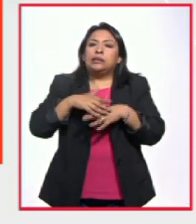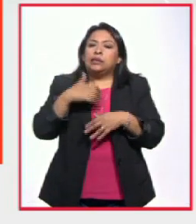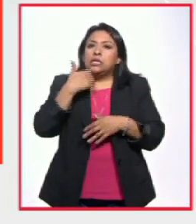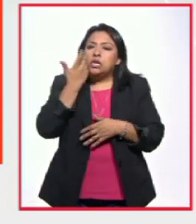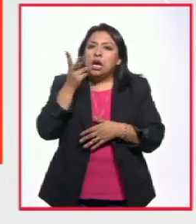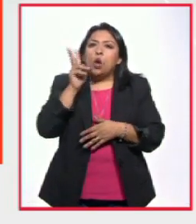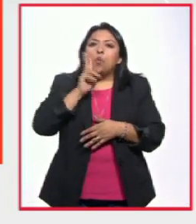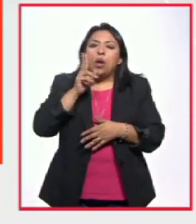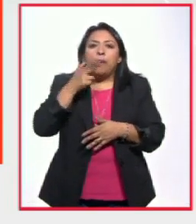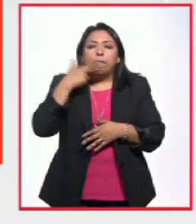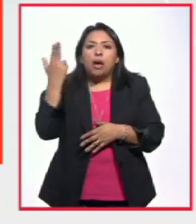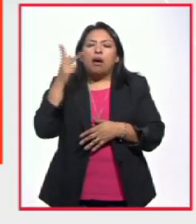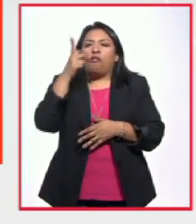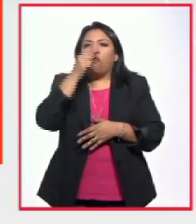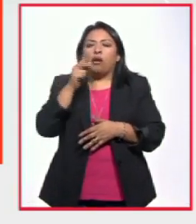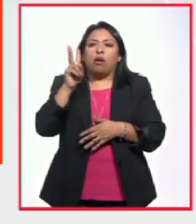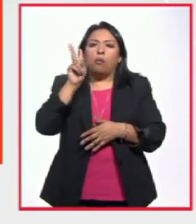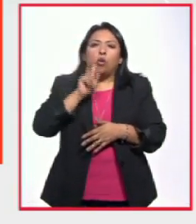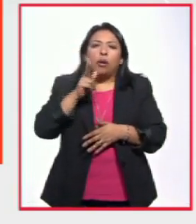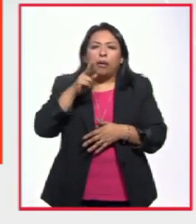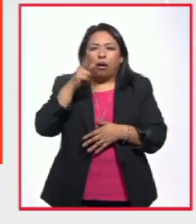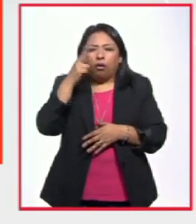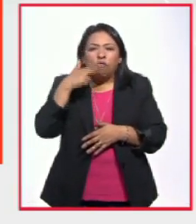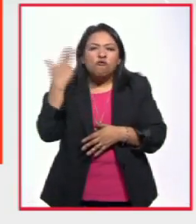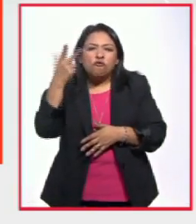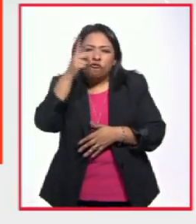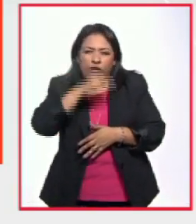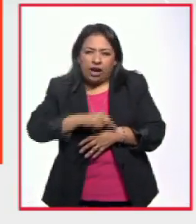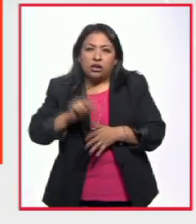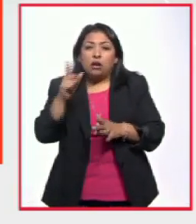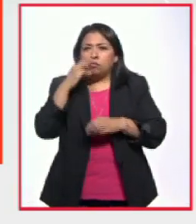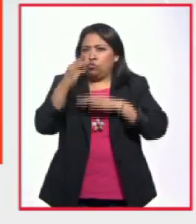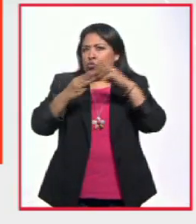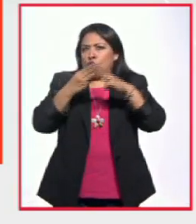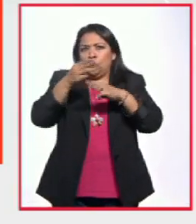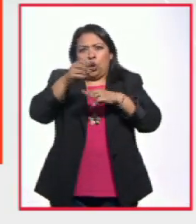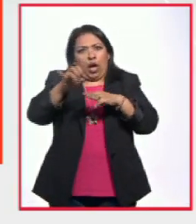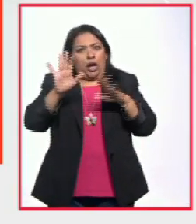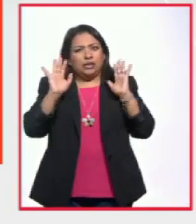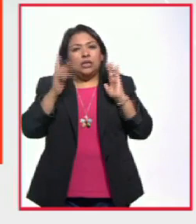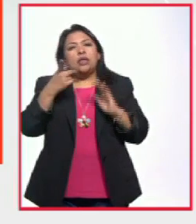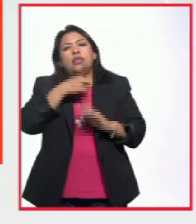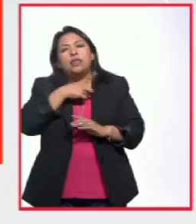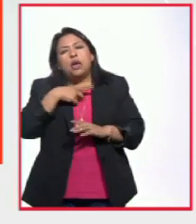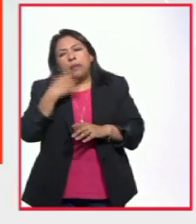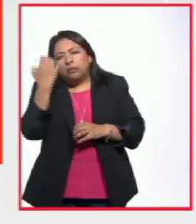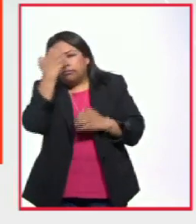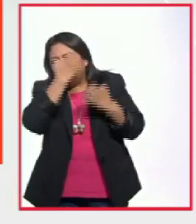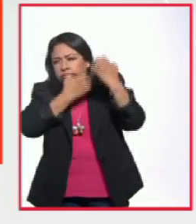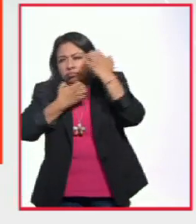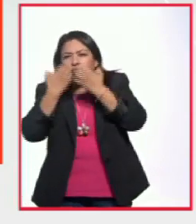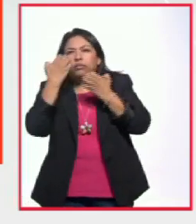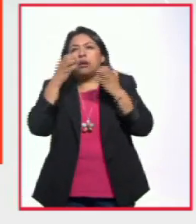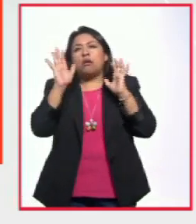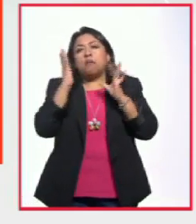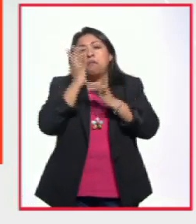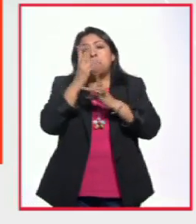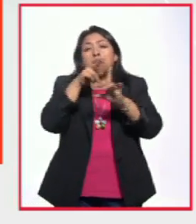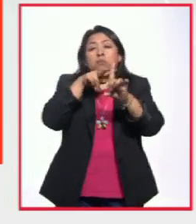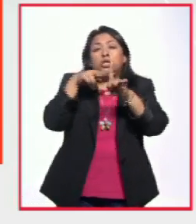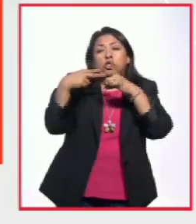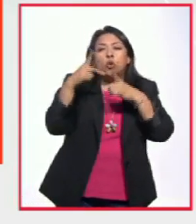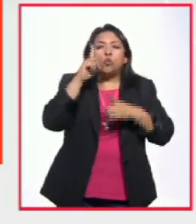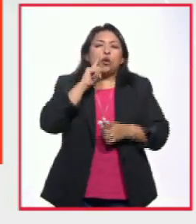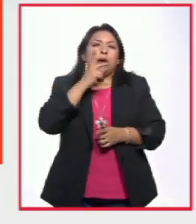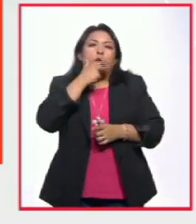intentan. Esta tendencia es mundial, ¿no? Aquí valdría la pena hacer un análisis que considera la perspectiva